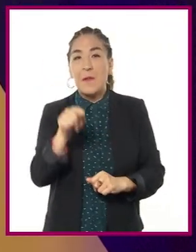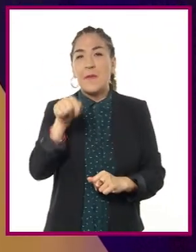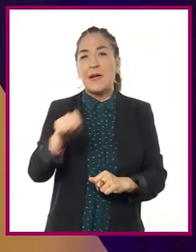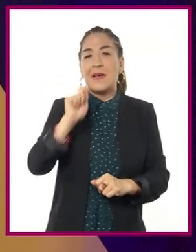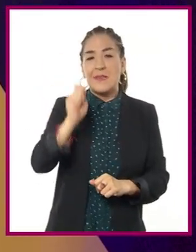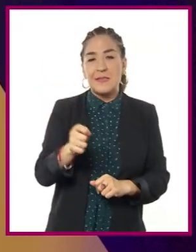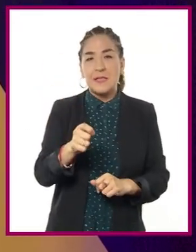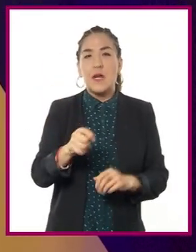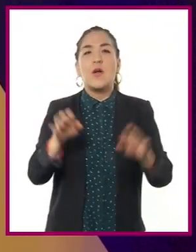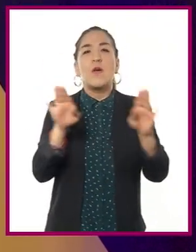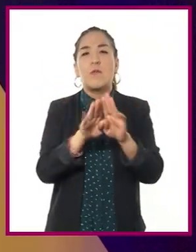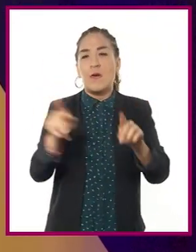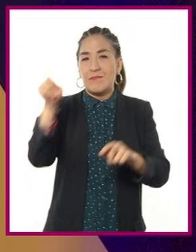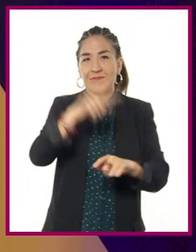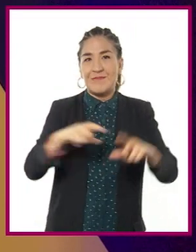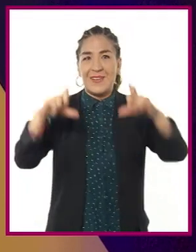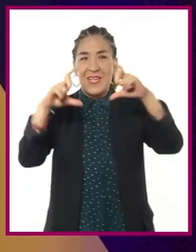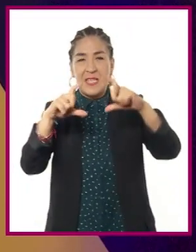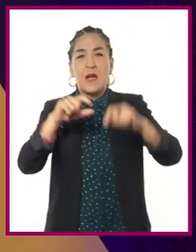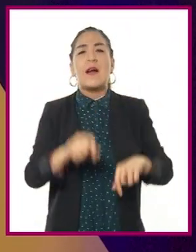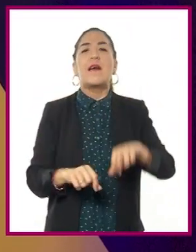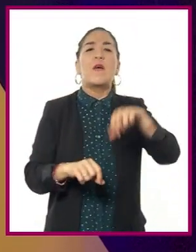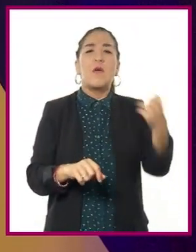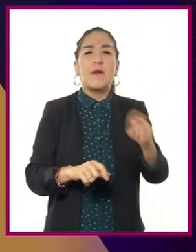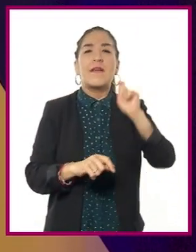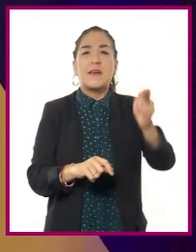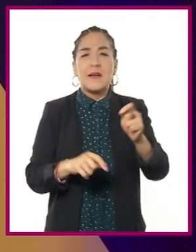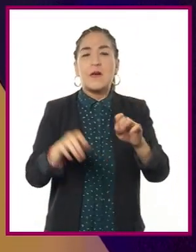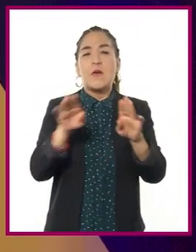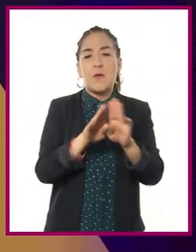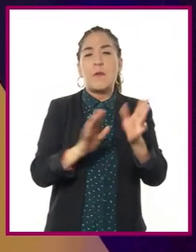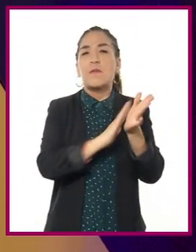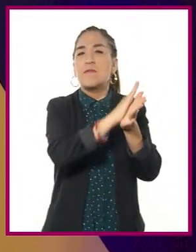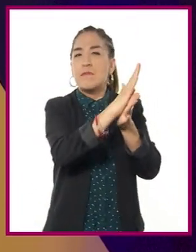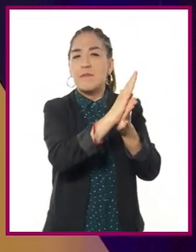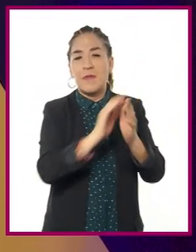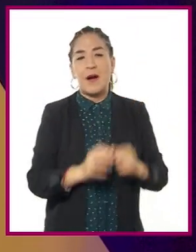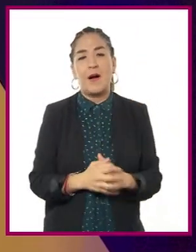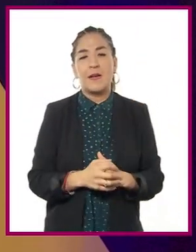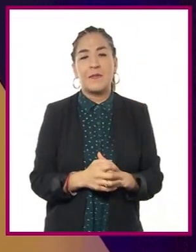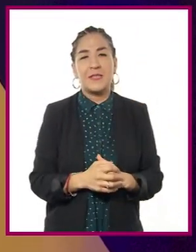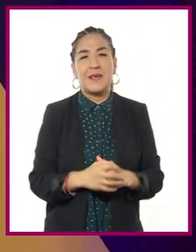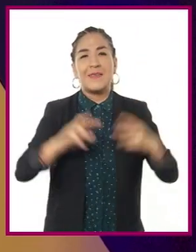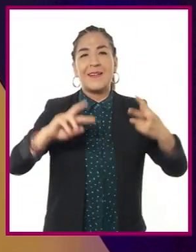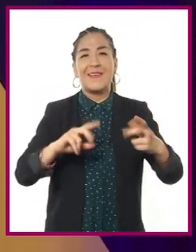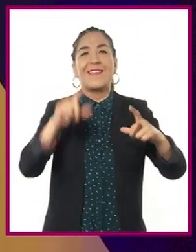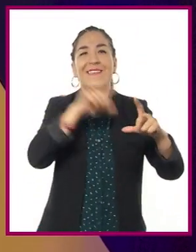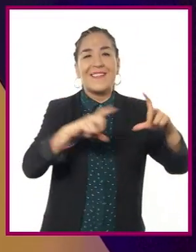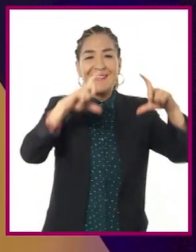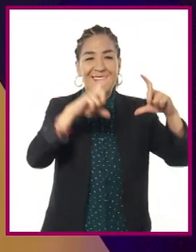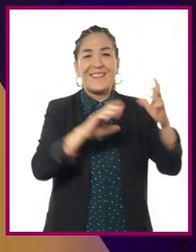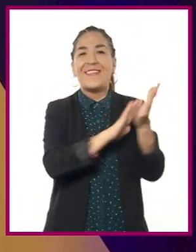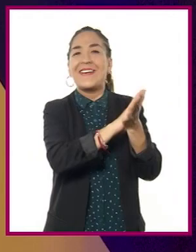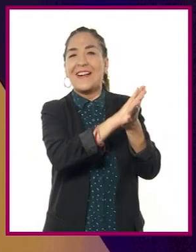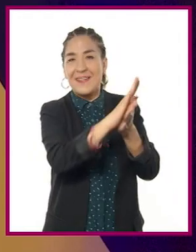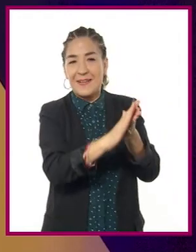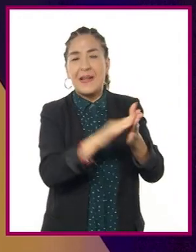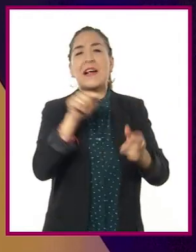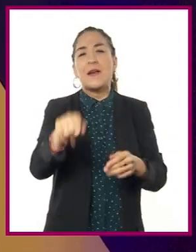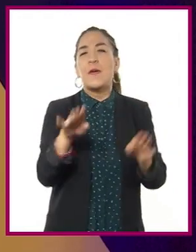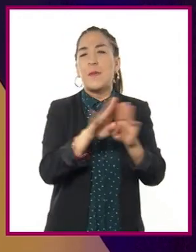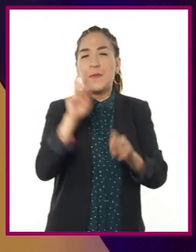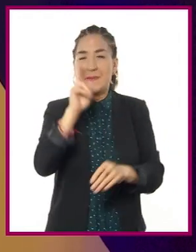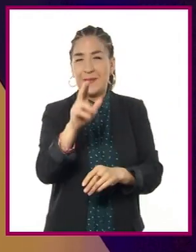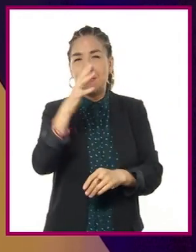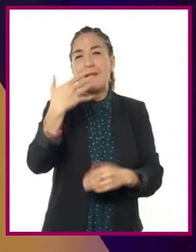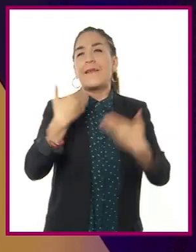la superficie, el otro al perímetro. Para ilustrar estos conceptos,